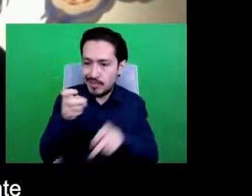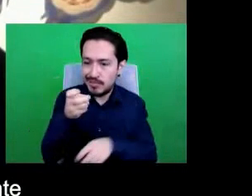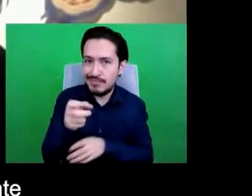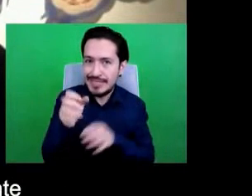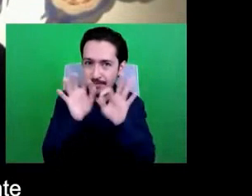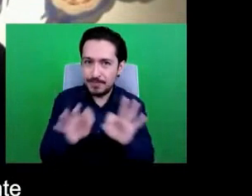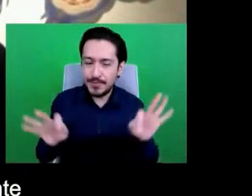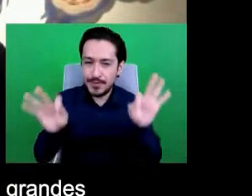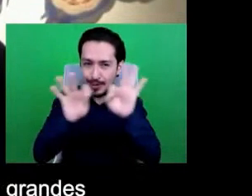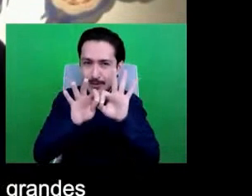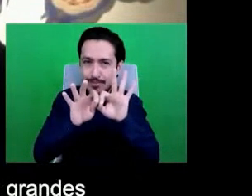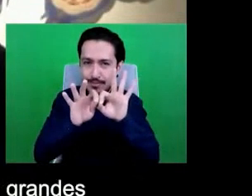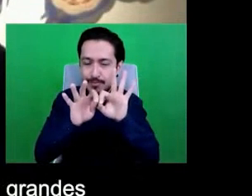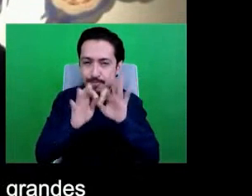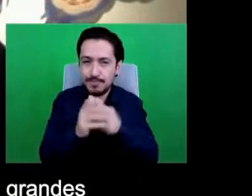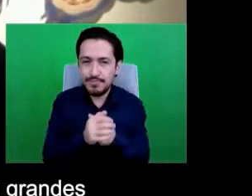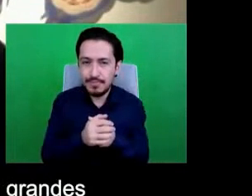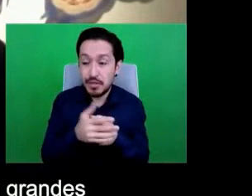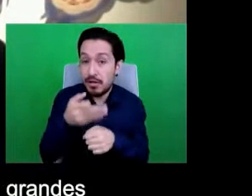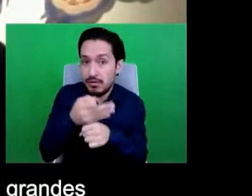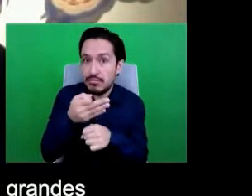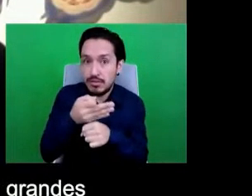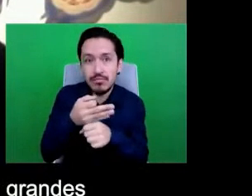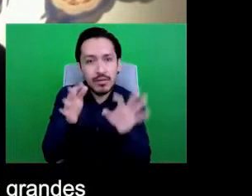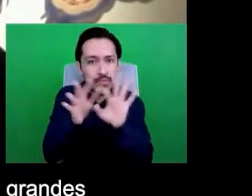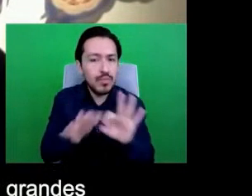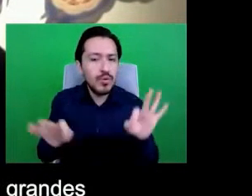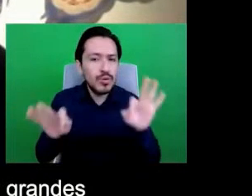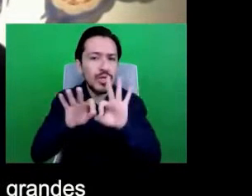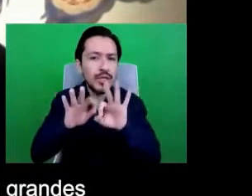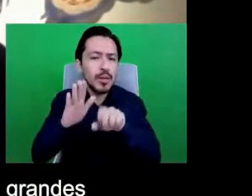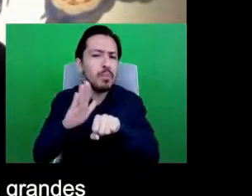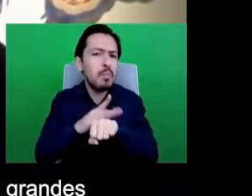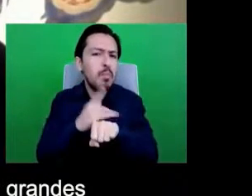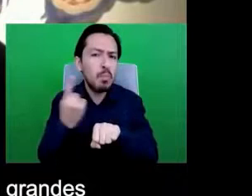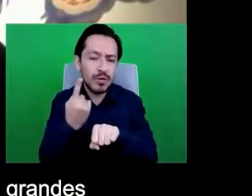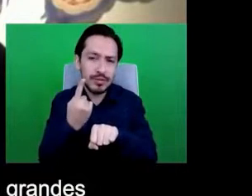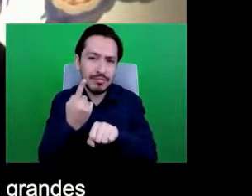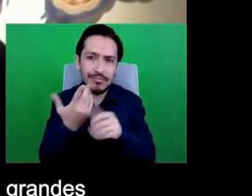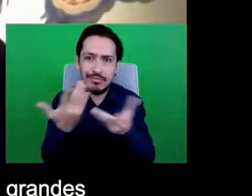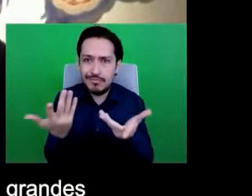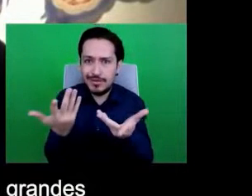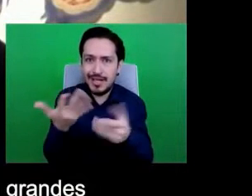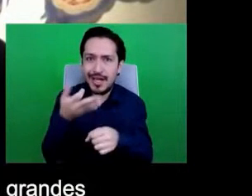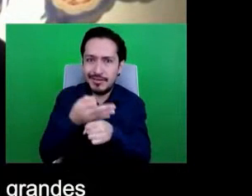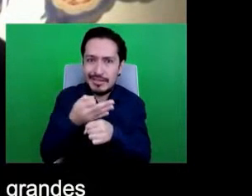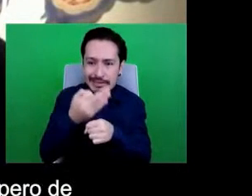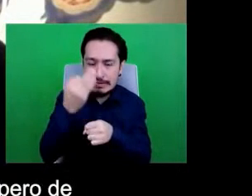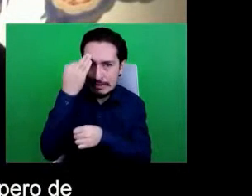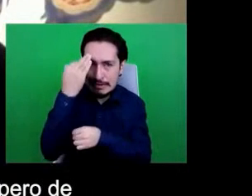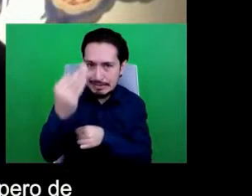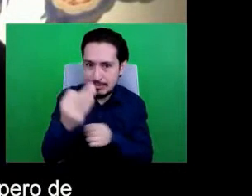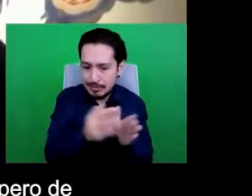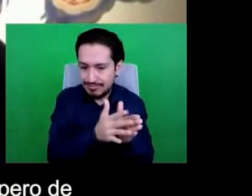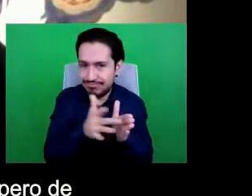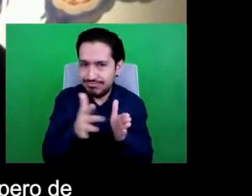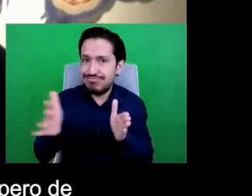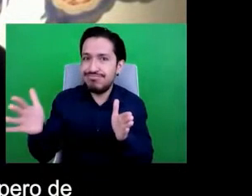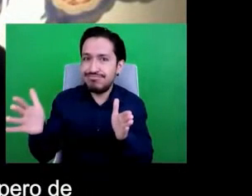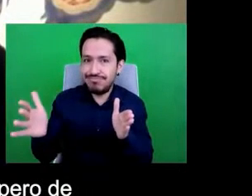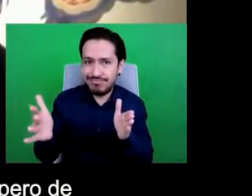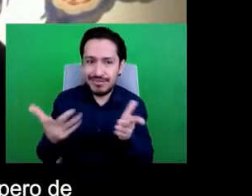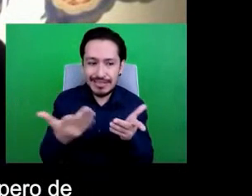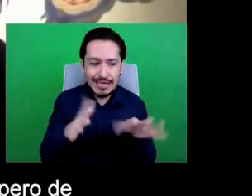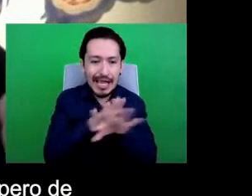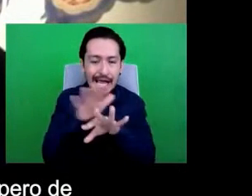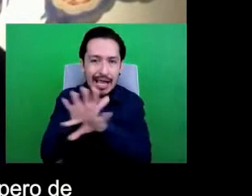muy oportuno, porque en la actualidad nos estamos enfrentando a grandes desafíos en todo el mundo. El cambio climático